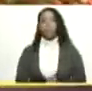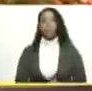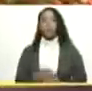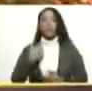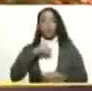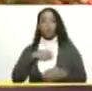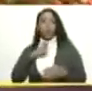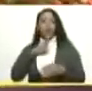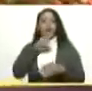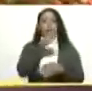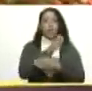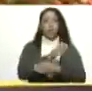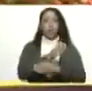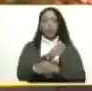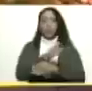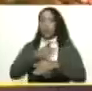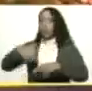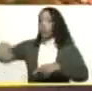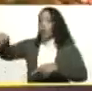por todos.